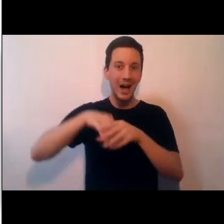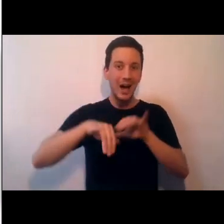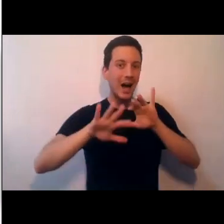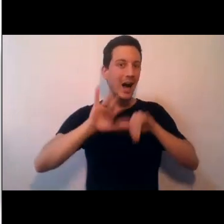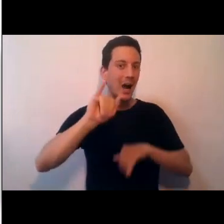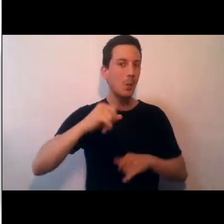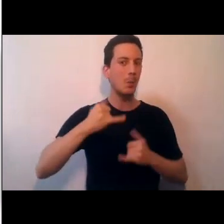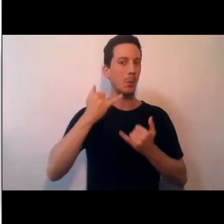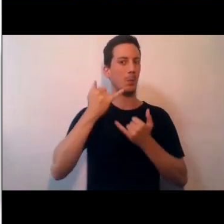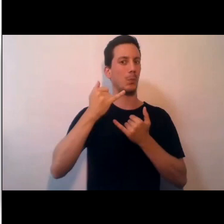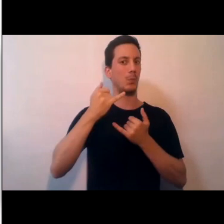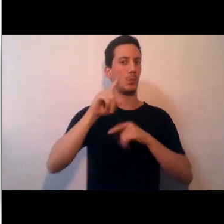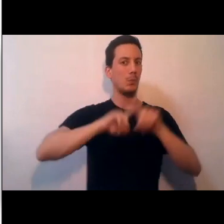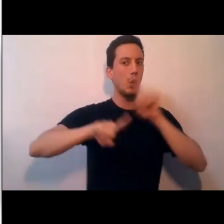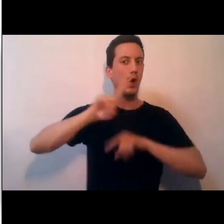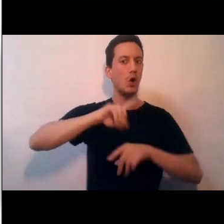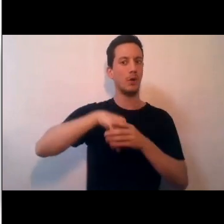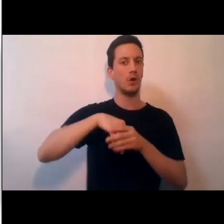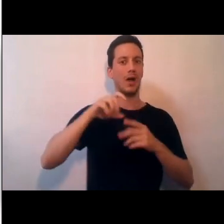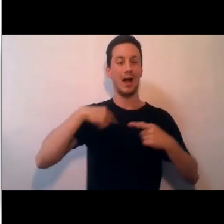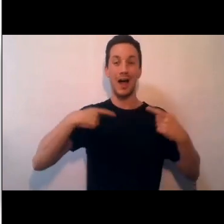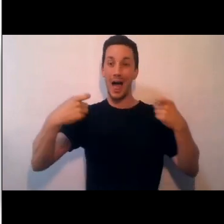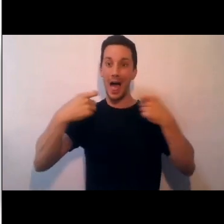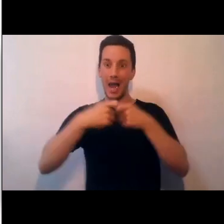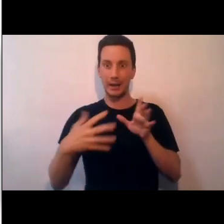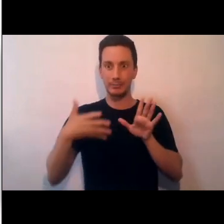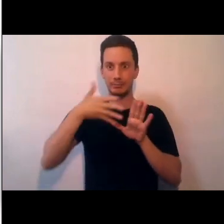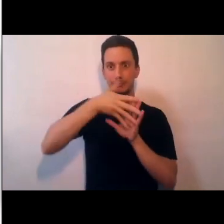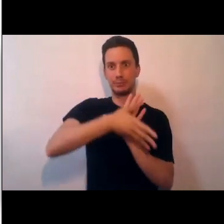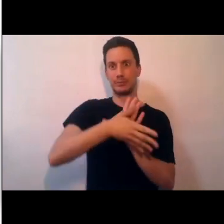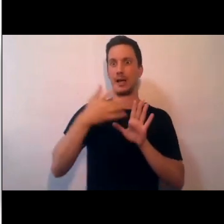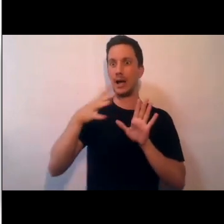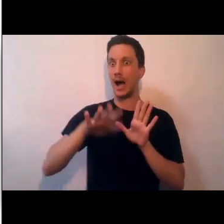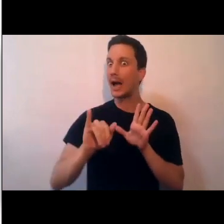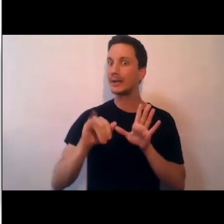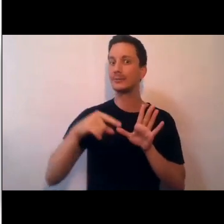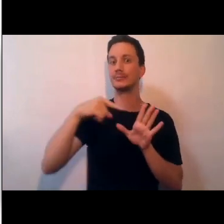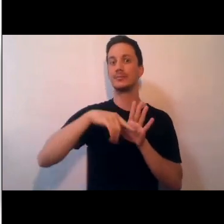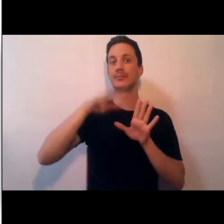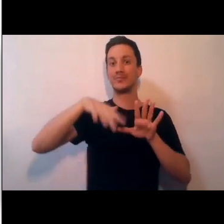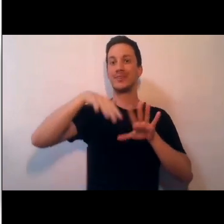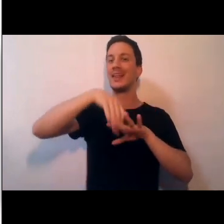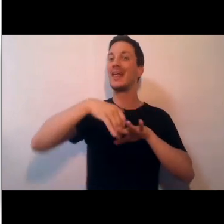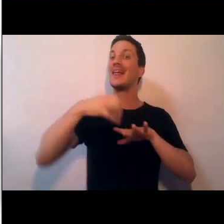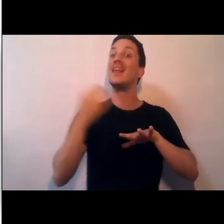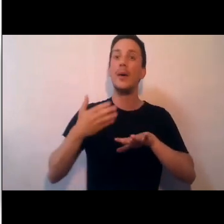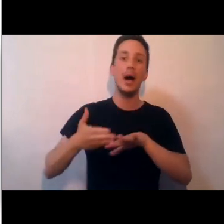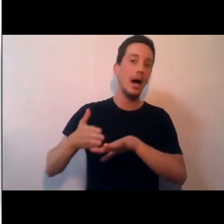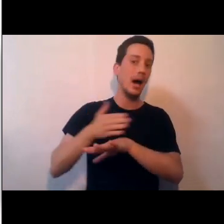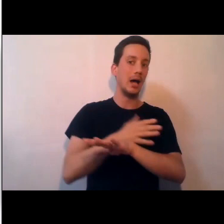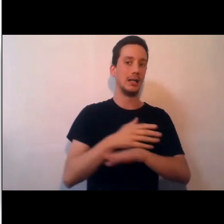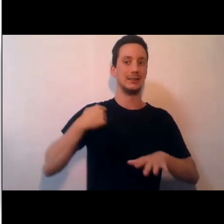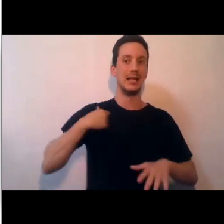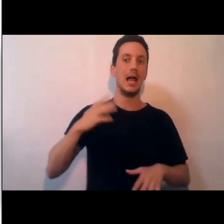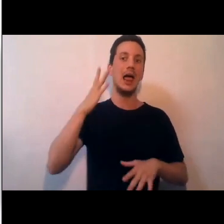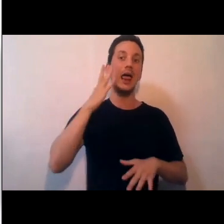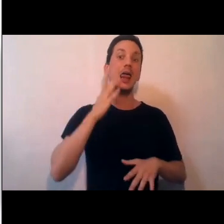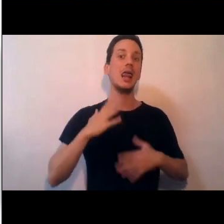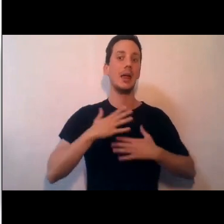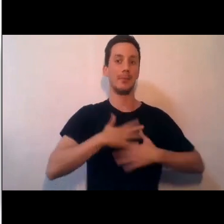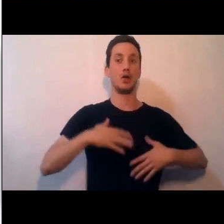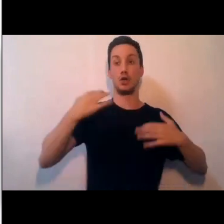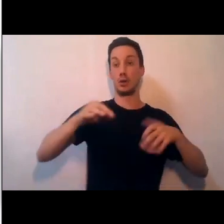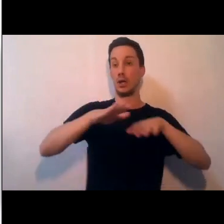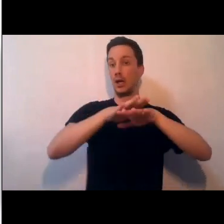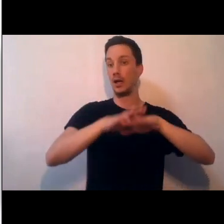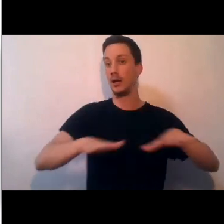los irritantes y los alérgenos se cuelan, es importante que esté limpia. Aparte, el niño atópico se rasca, los niños